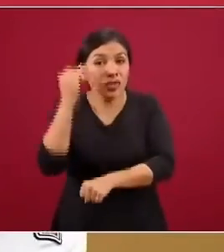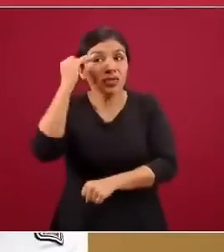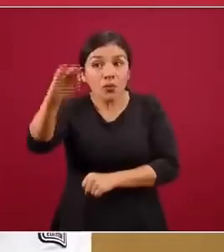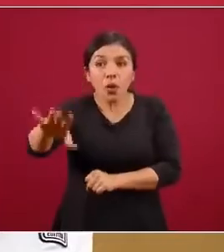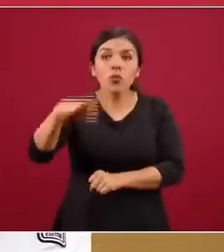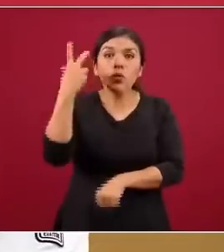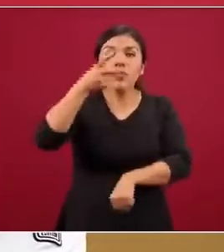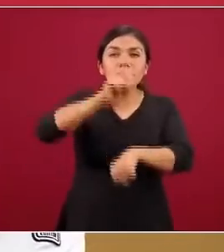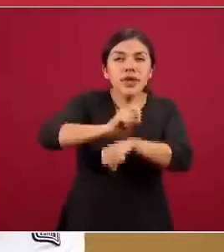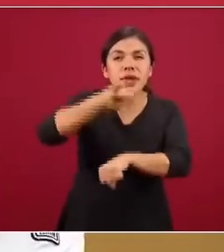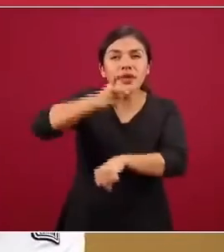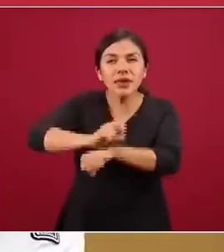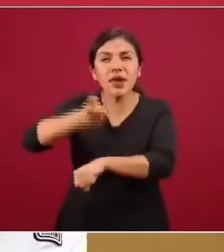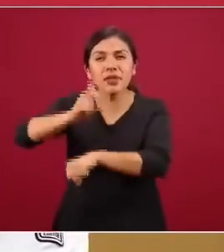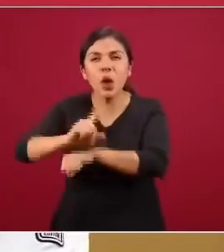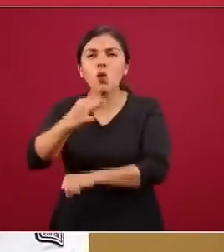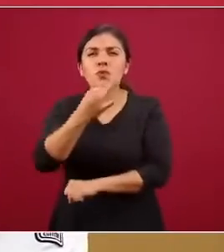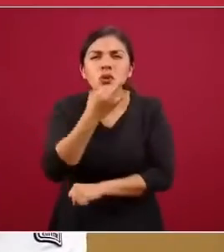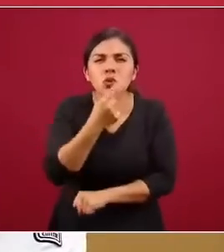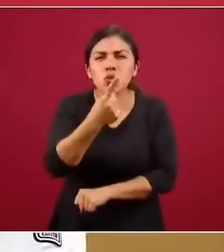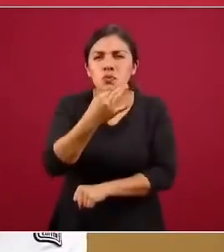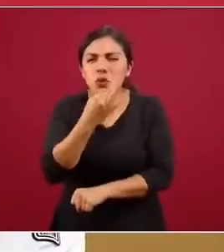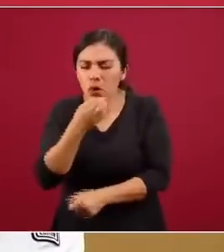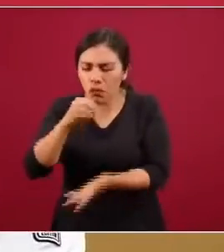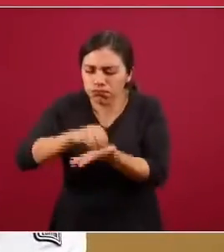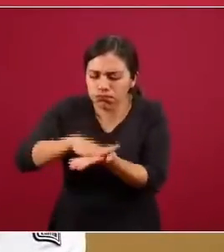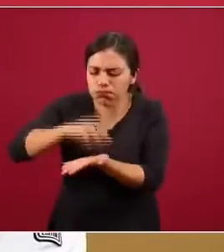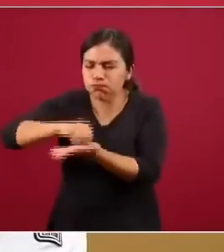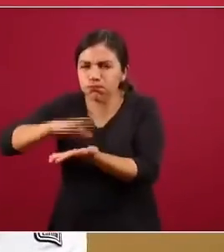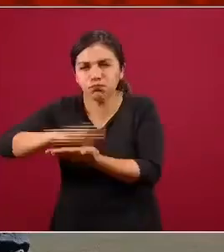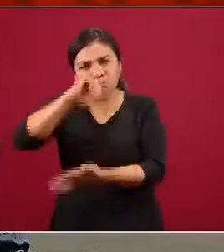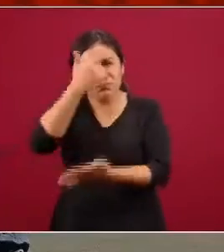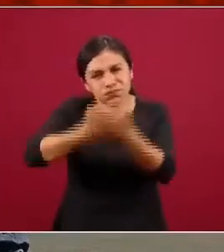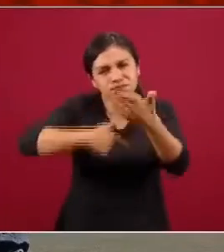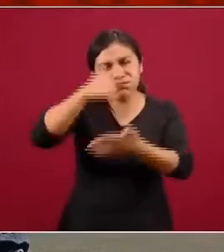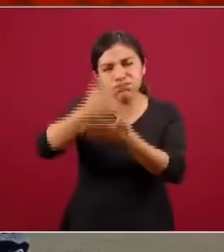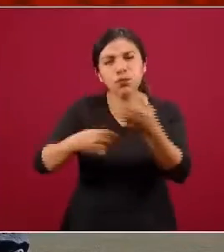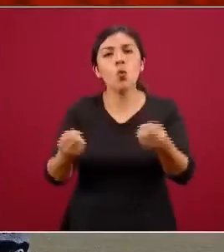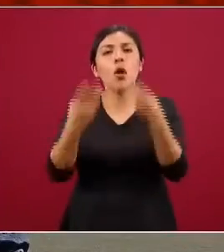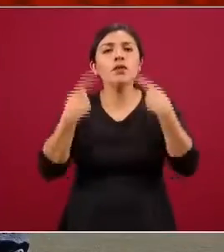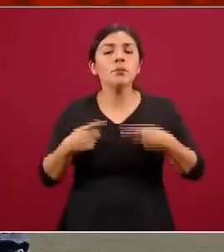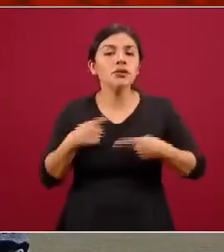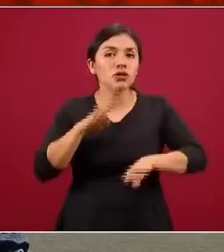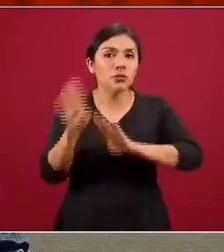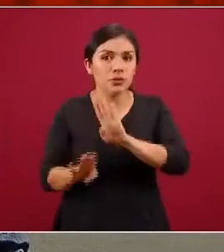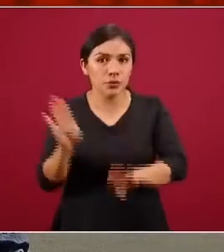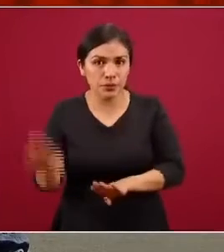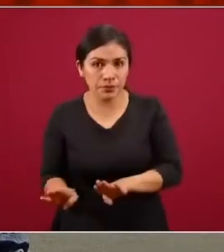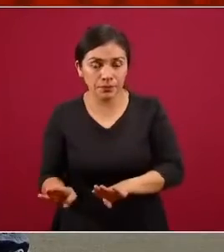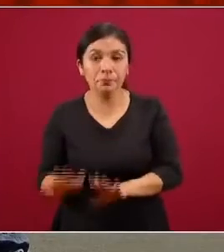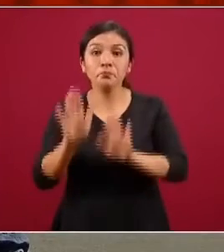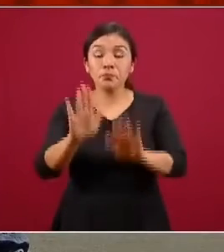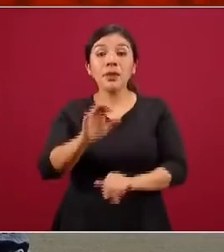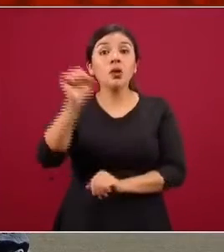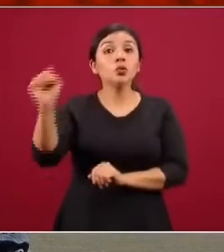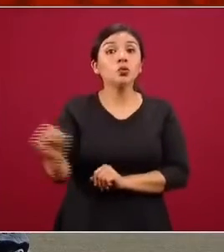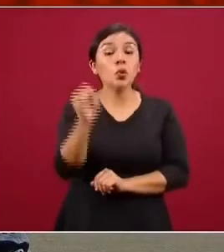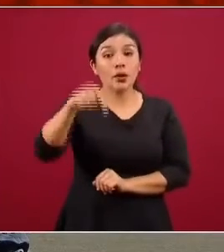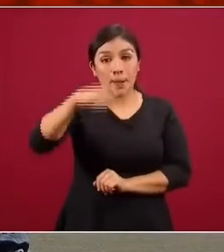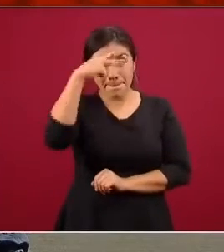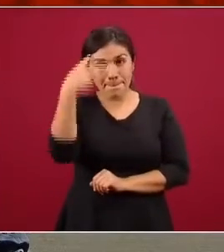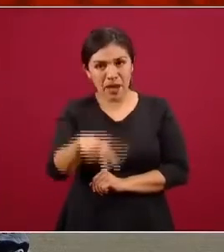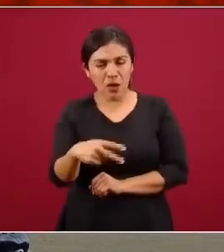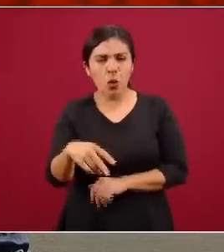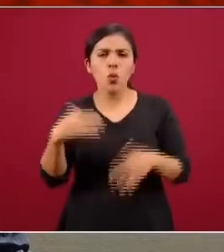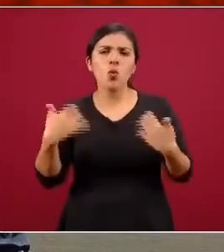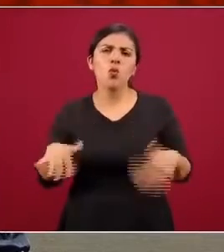acelerados, día con día, minuto a minuto, de la contabilidad de muertes. Afortunadamente en México tenemos